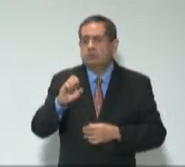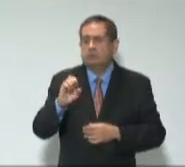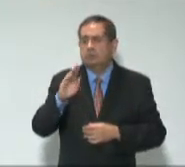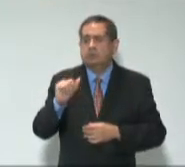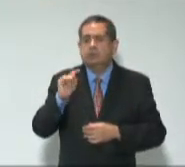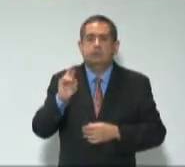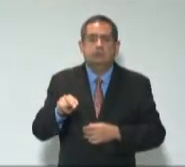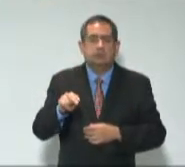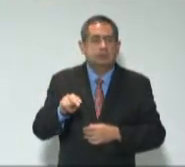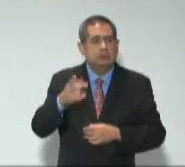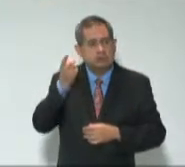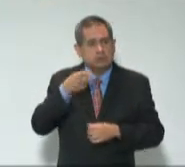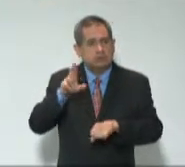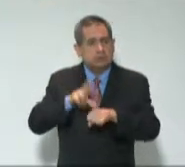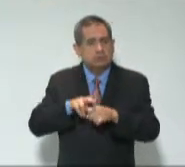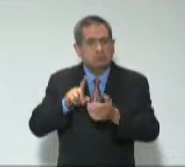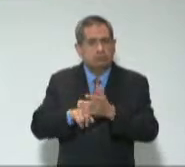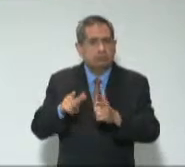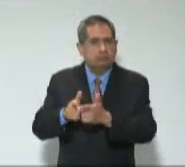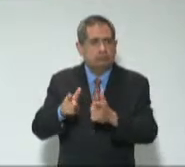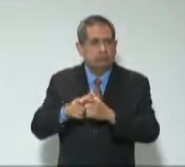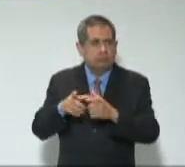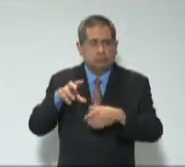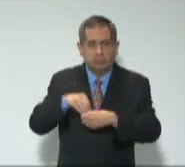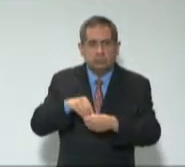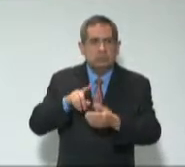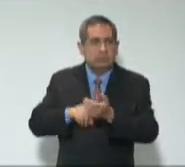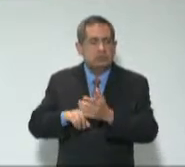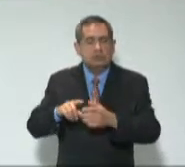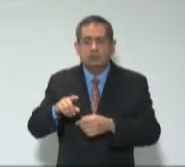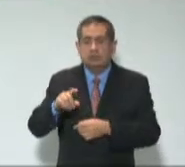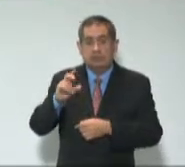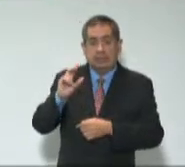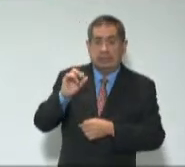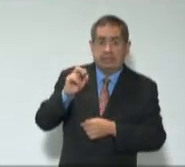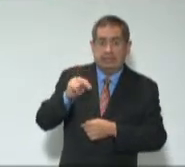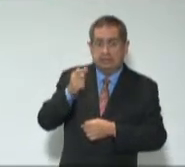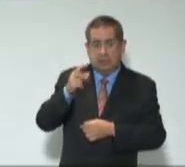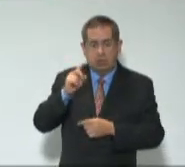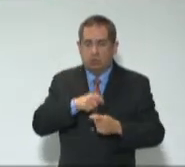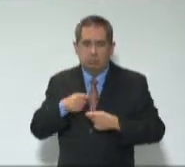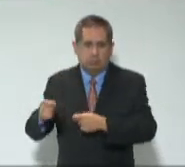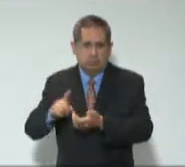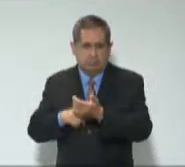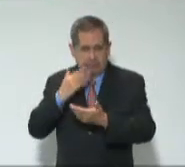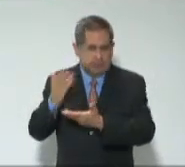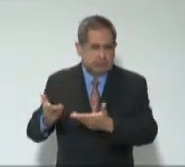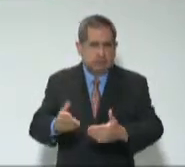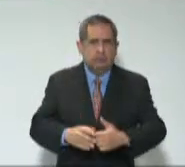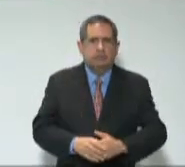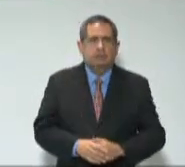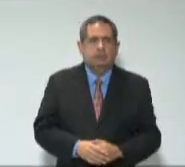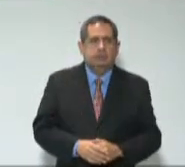saizo director del departamento de inteligencia de la salud a quien cedemos la palabra